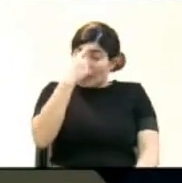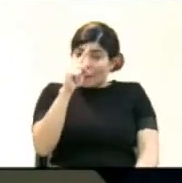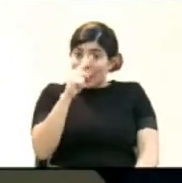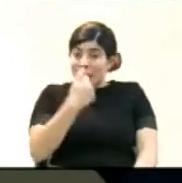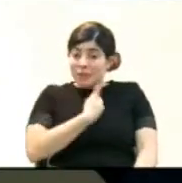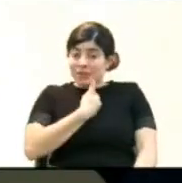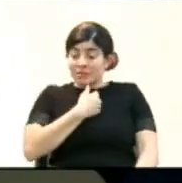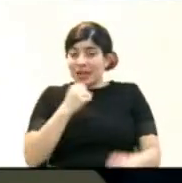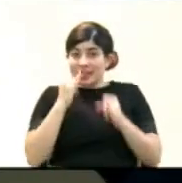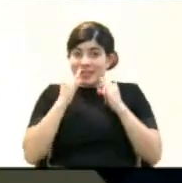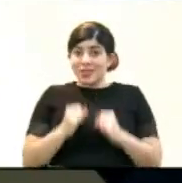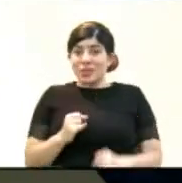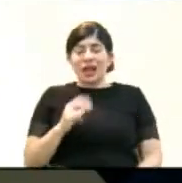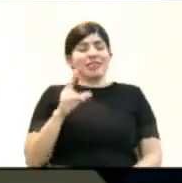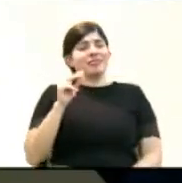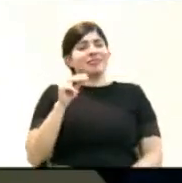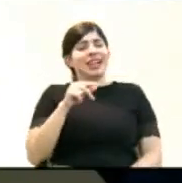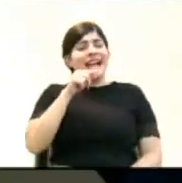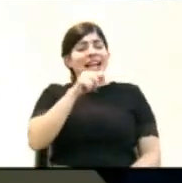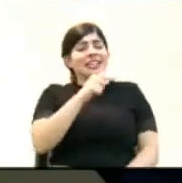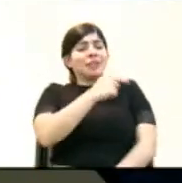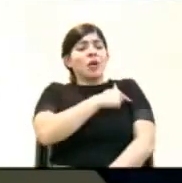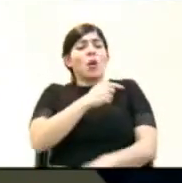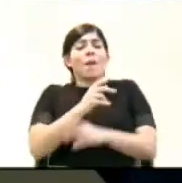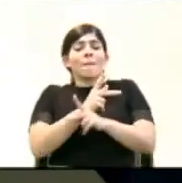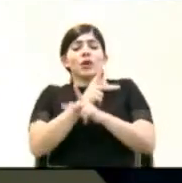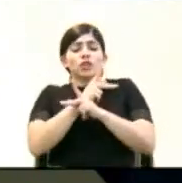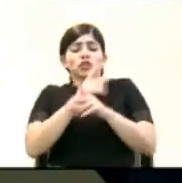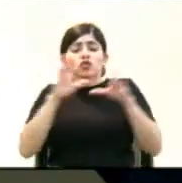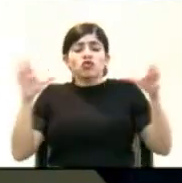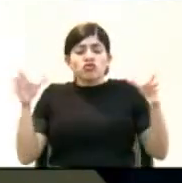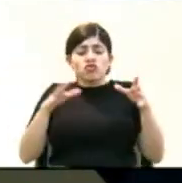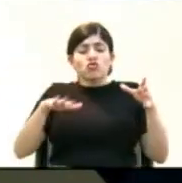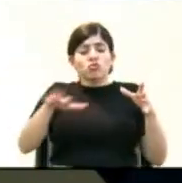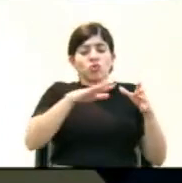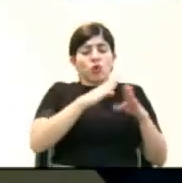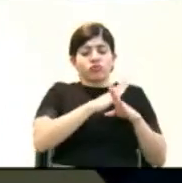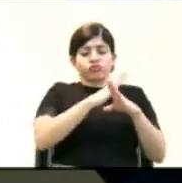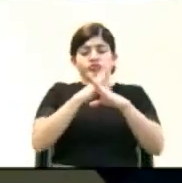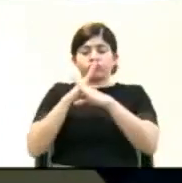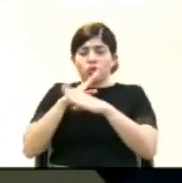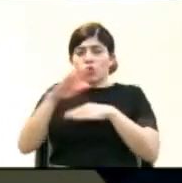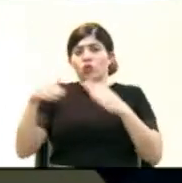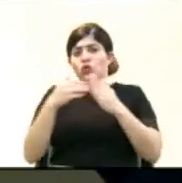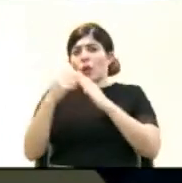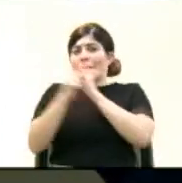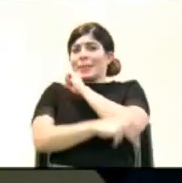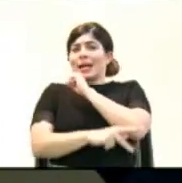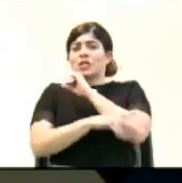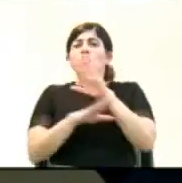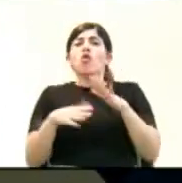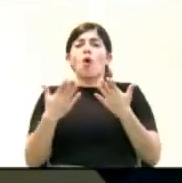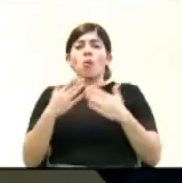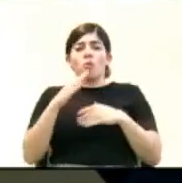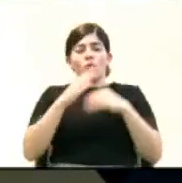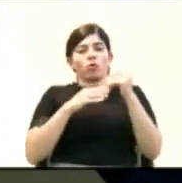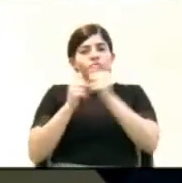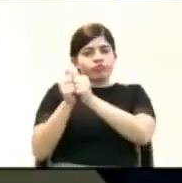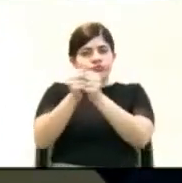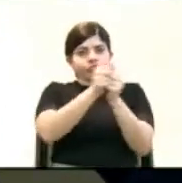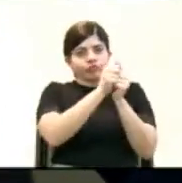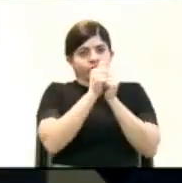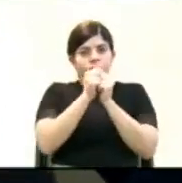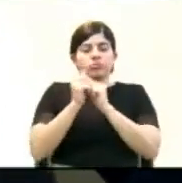protección individual, es una protección colectiva y ese escudo país lo construimos todos, cada uno